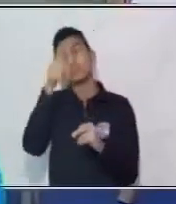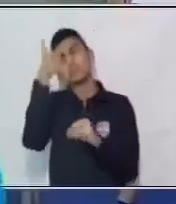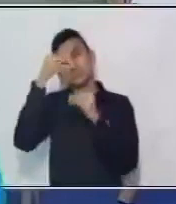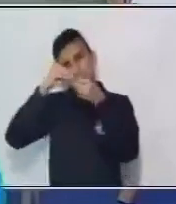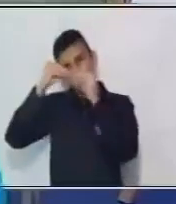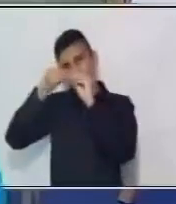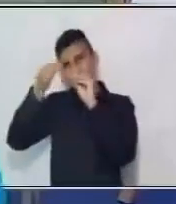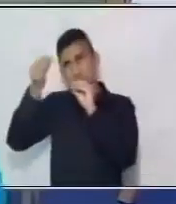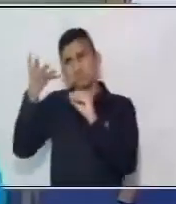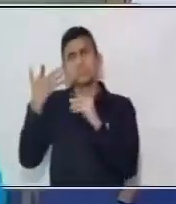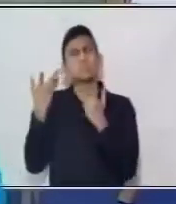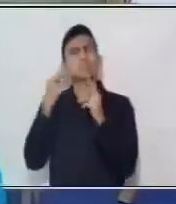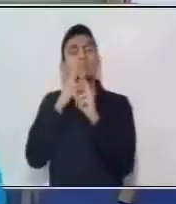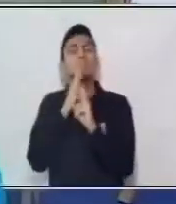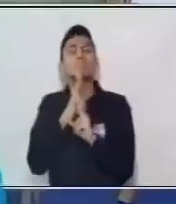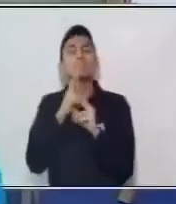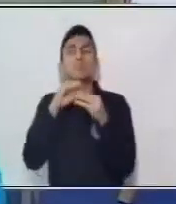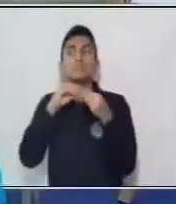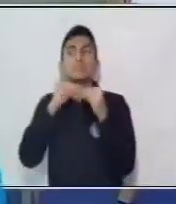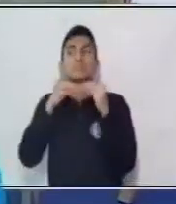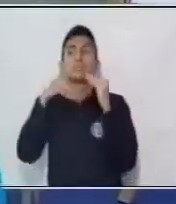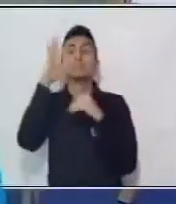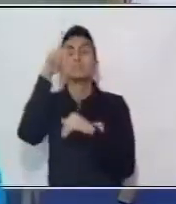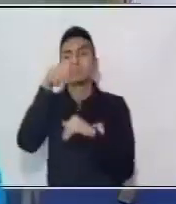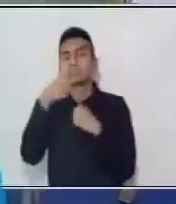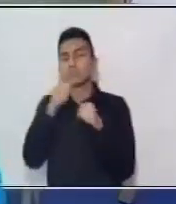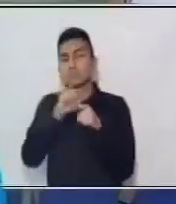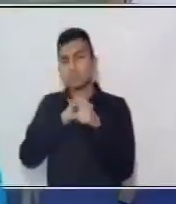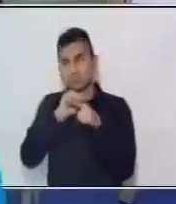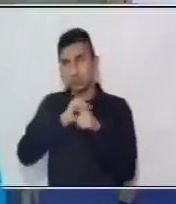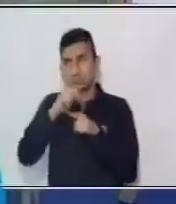dando, la respuesta es el número mayor. Y ahora lo vamos a